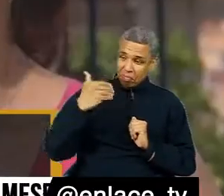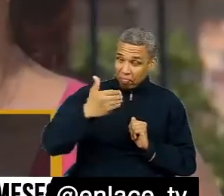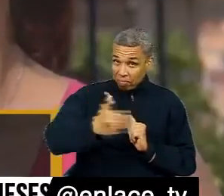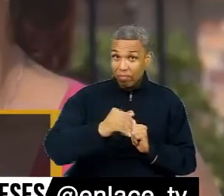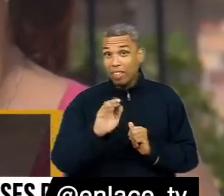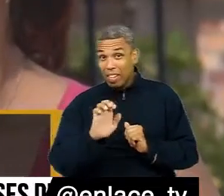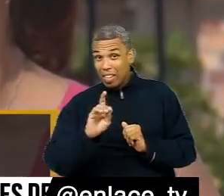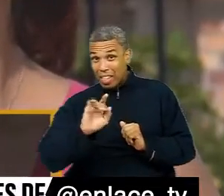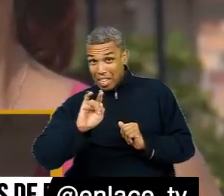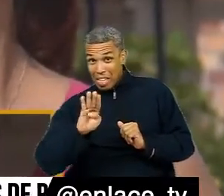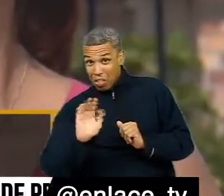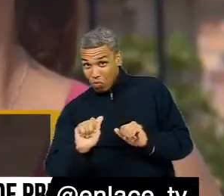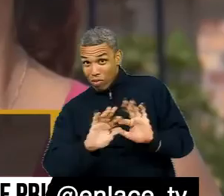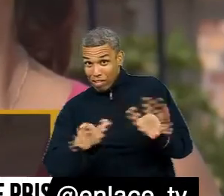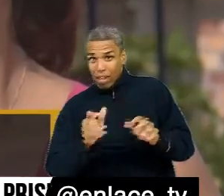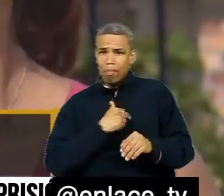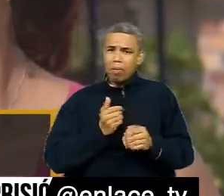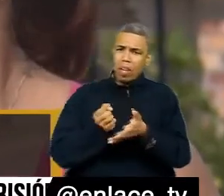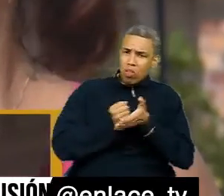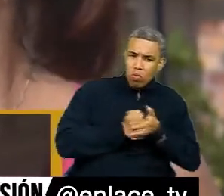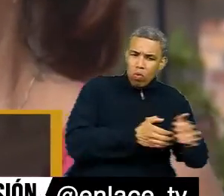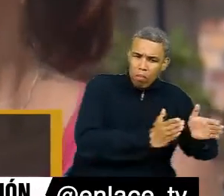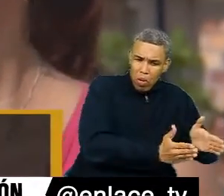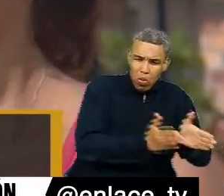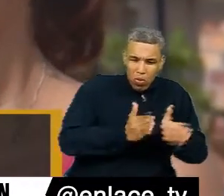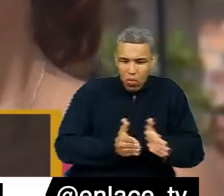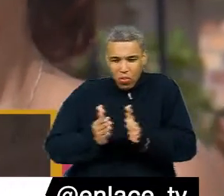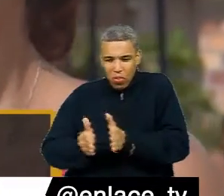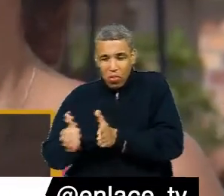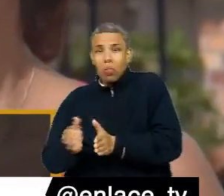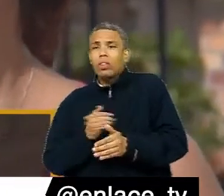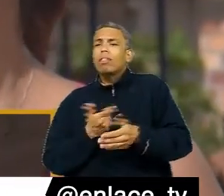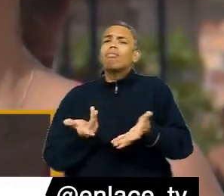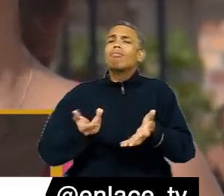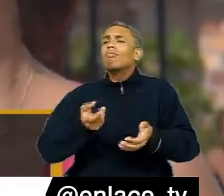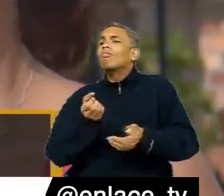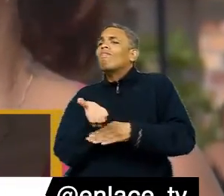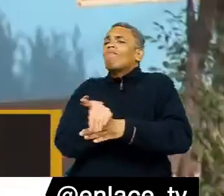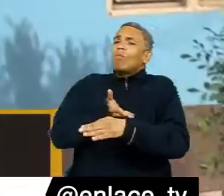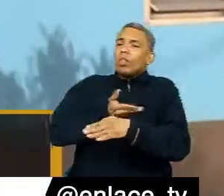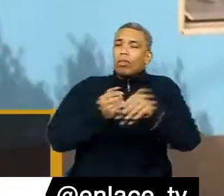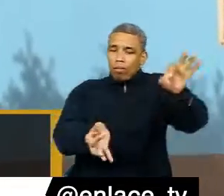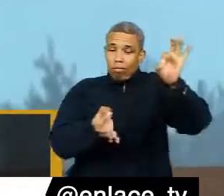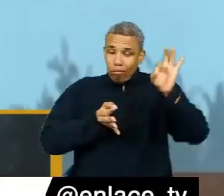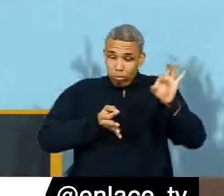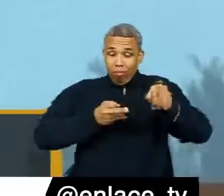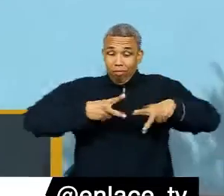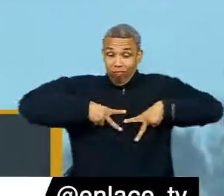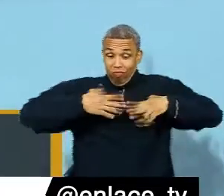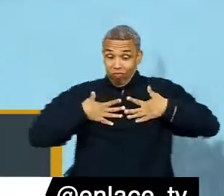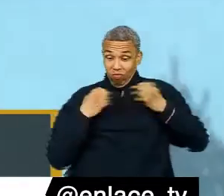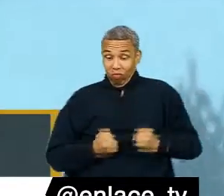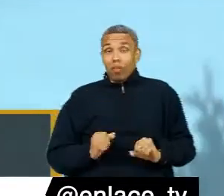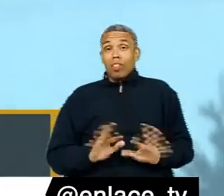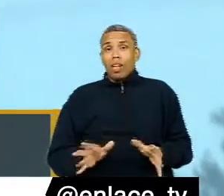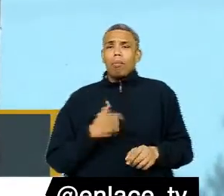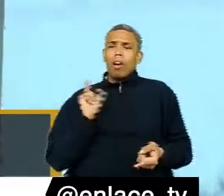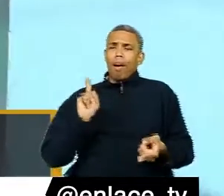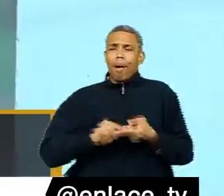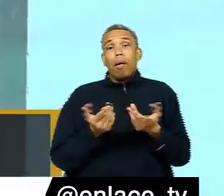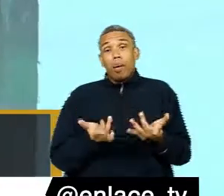ese proceso y de verdad pues que ha sido un poco duro la cuestión de poder legalizar. Buenos días, mi señora,